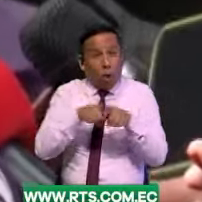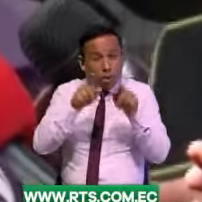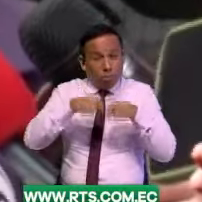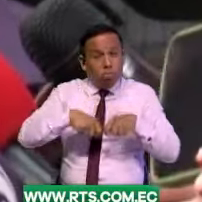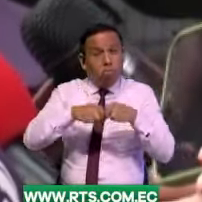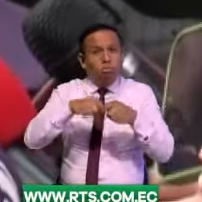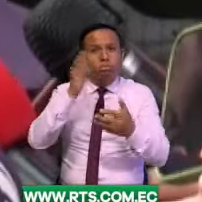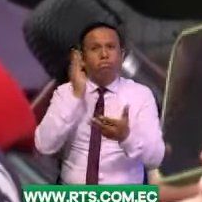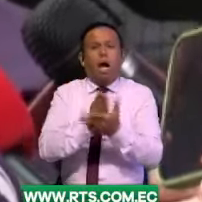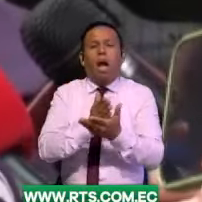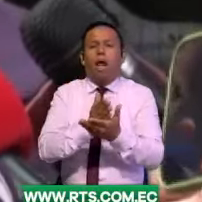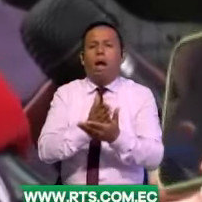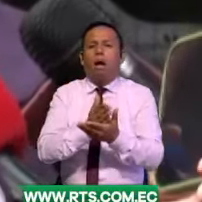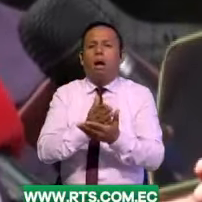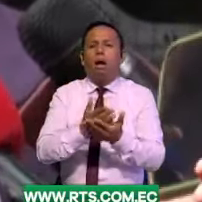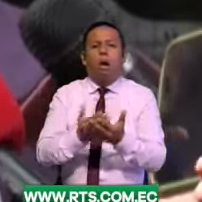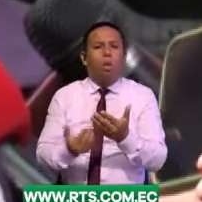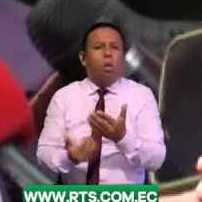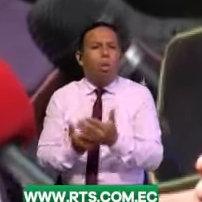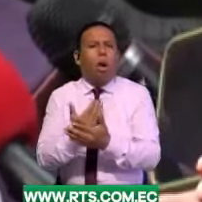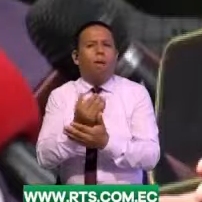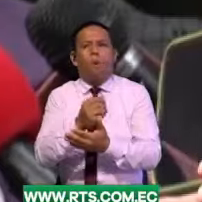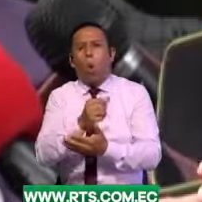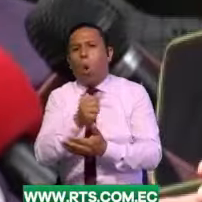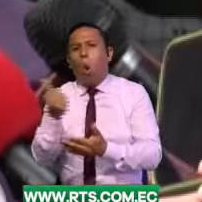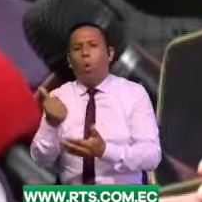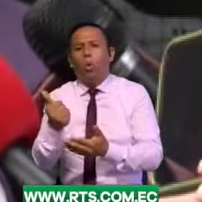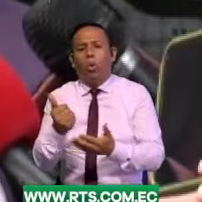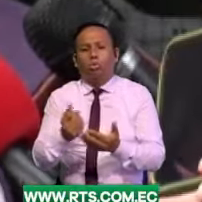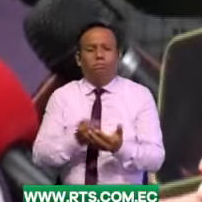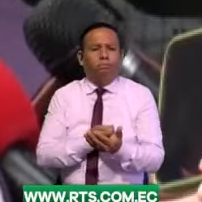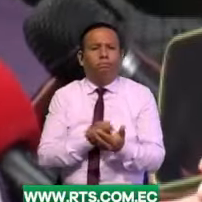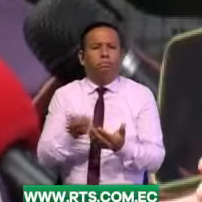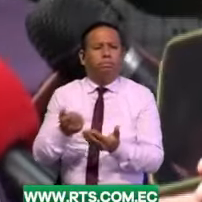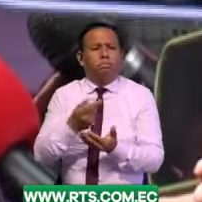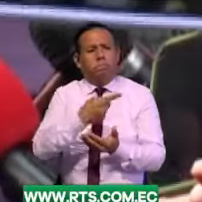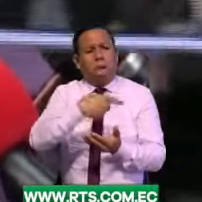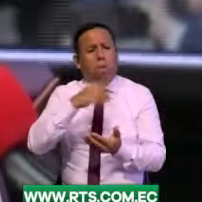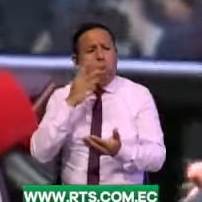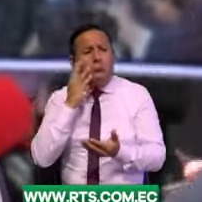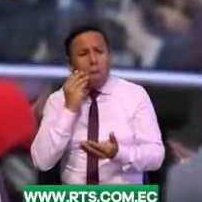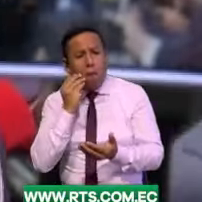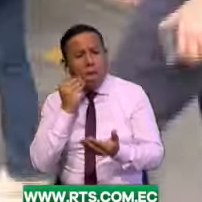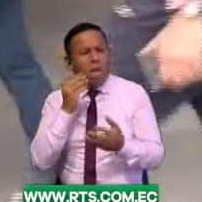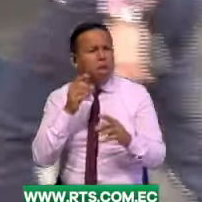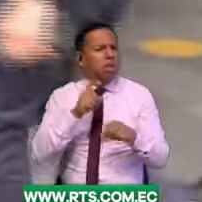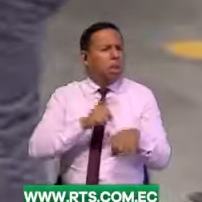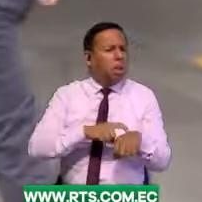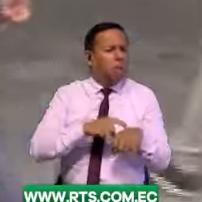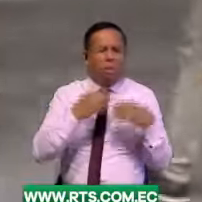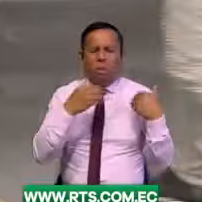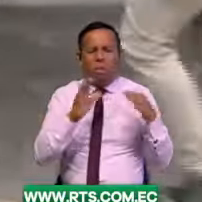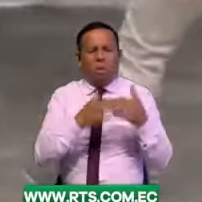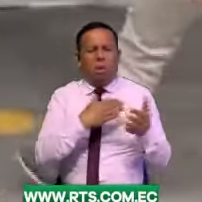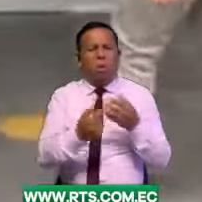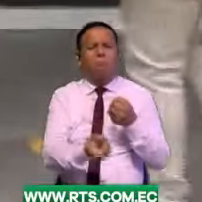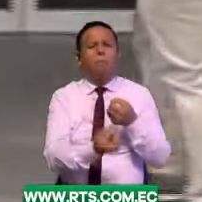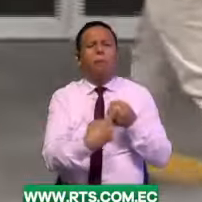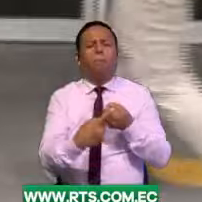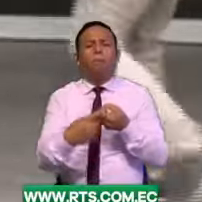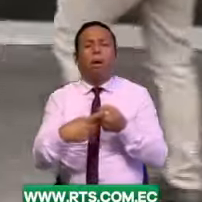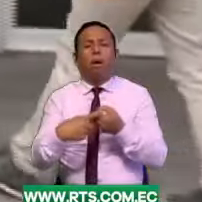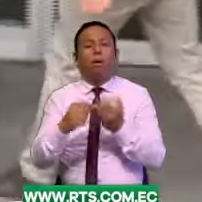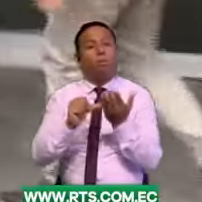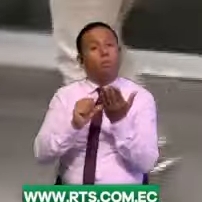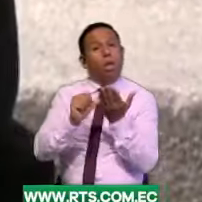se suscribe otro en el que ya no se les pide ningún tipo de experiencia ni tiempo de constitución. La ministra Zeida Rovira